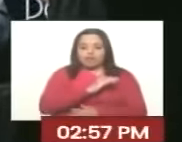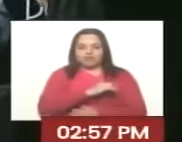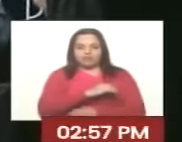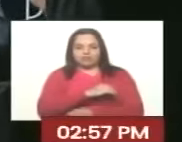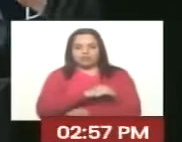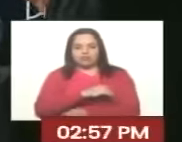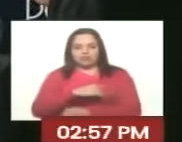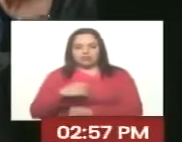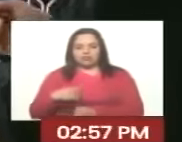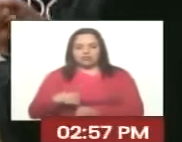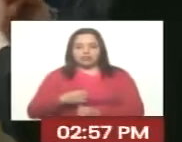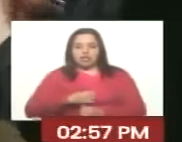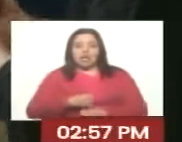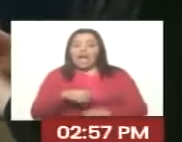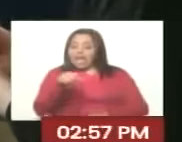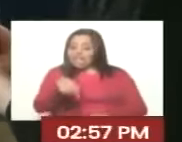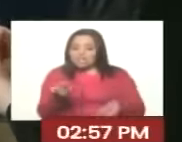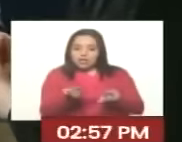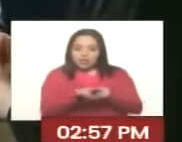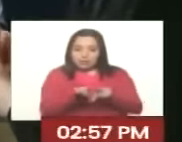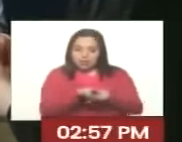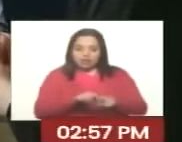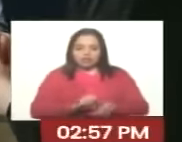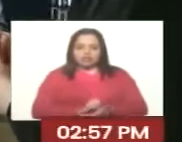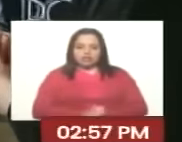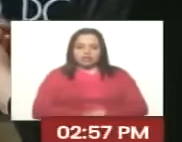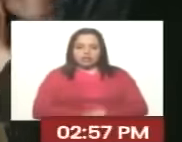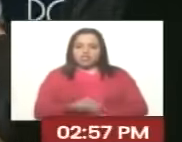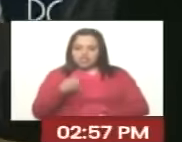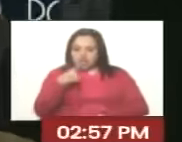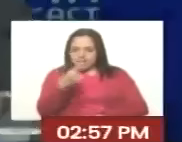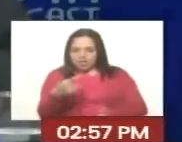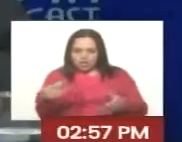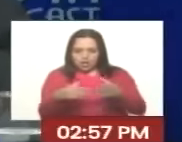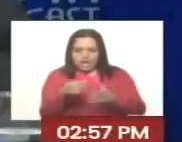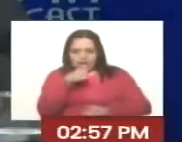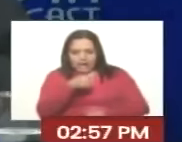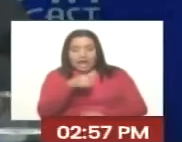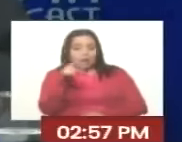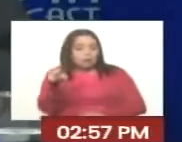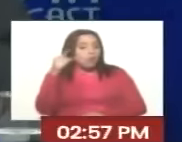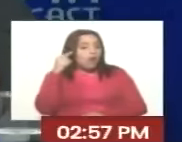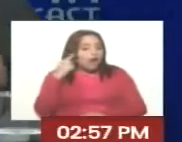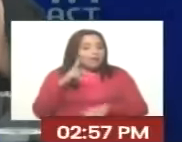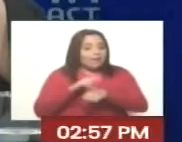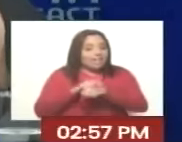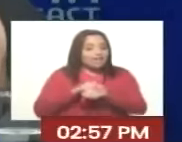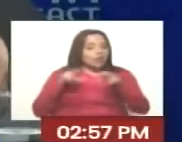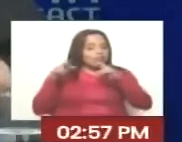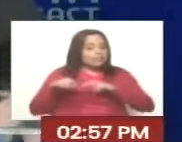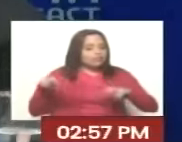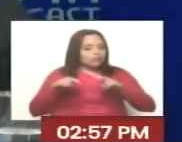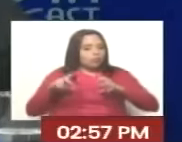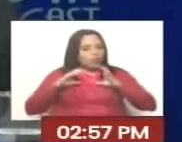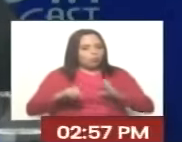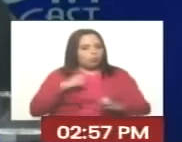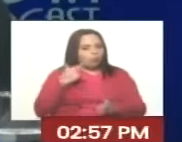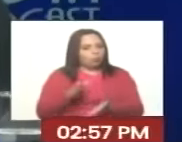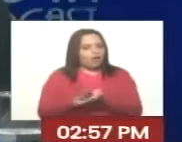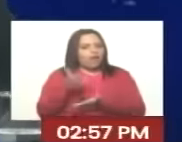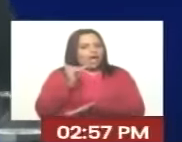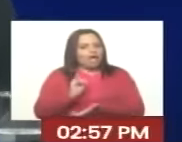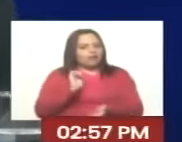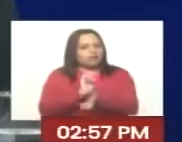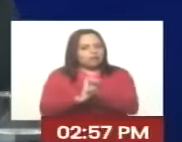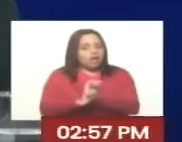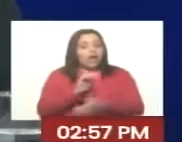igual. Cuando yo digo entonces en la rueda de prensa, mira, ella está detenida porque como patóloga,